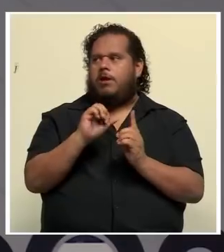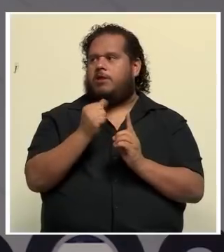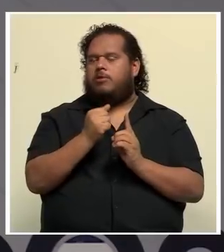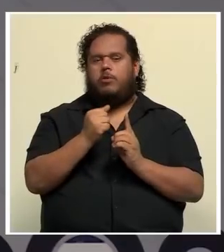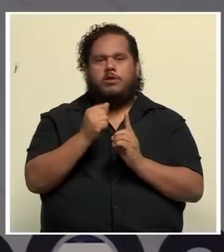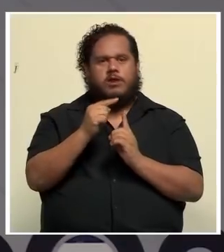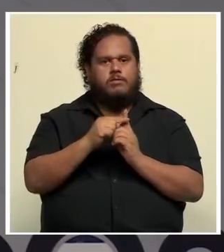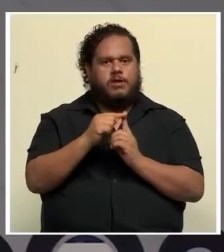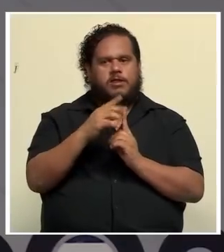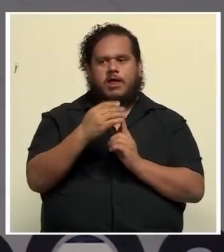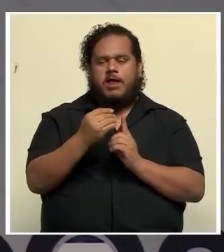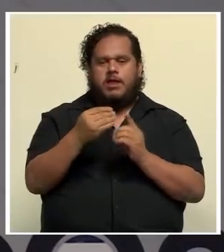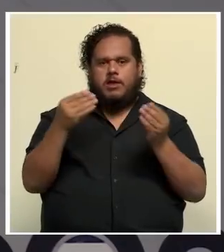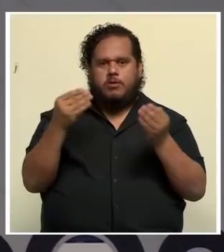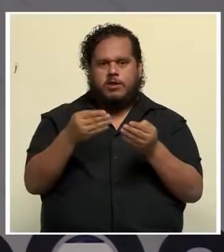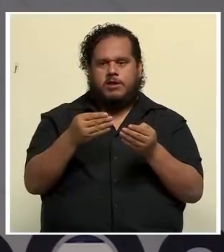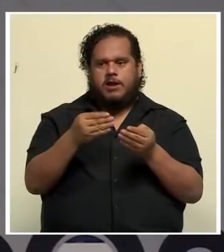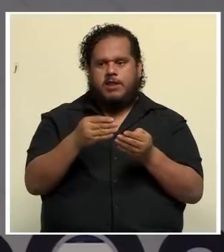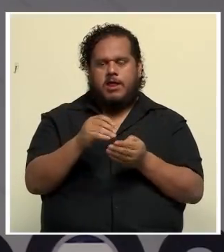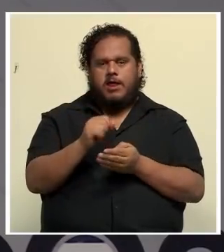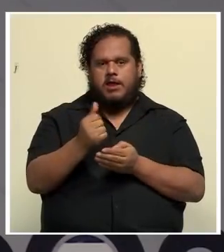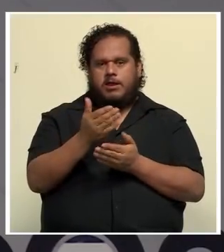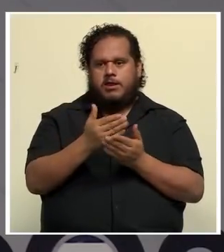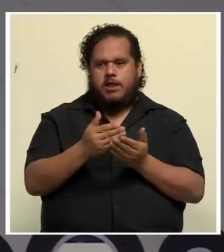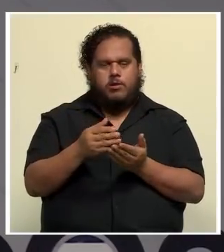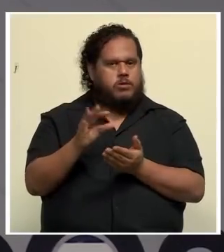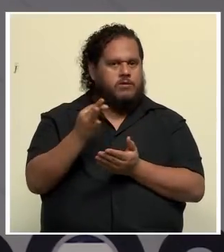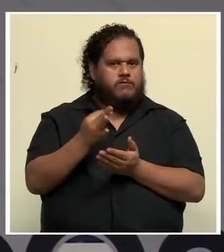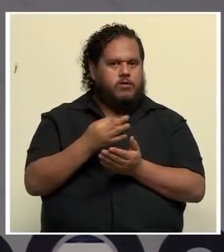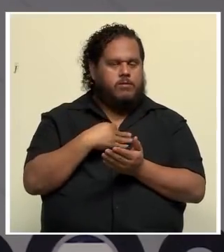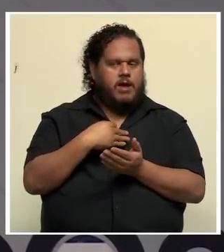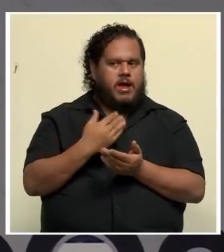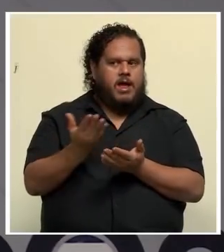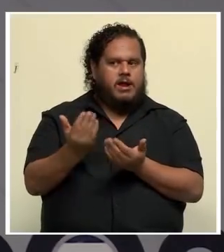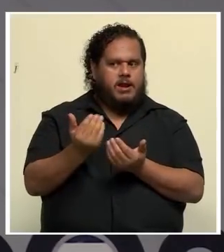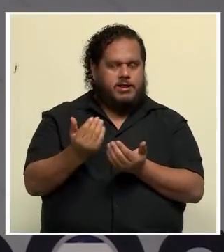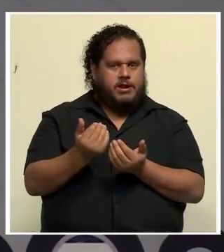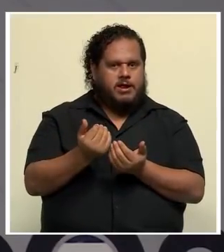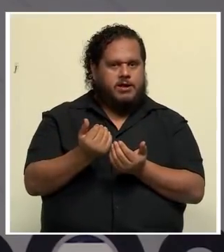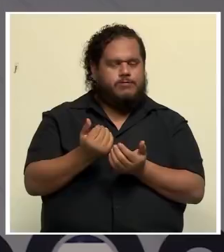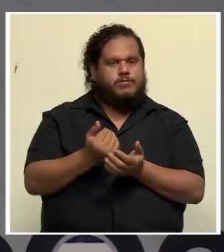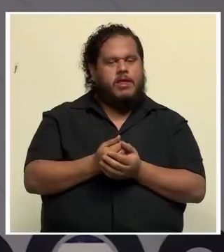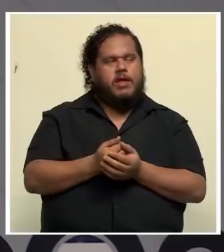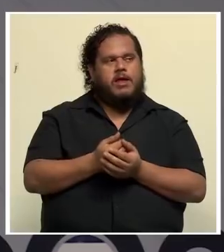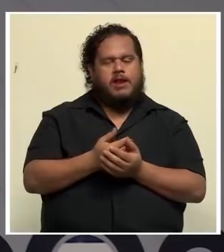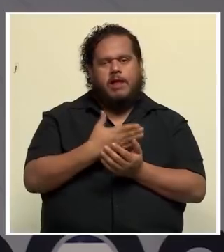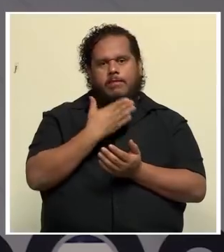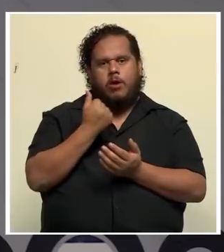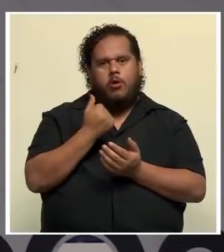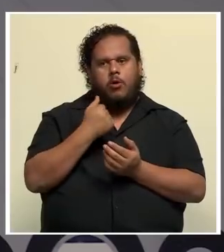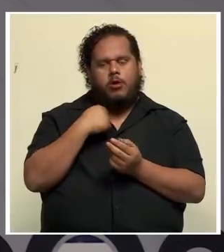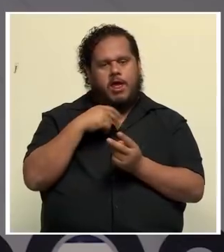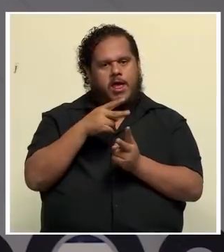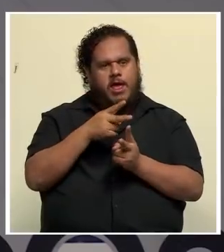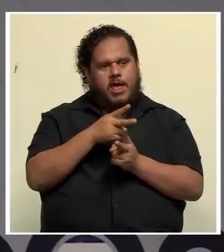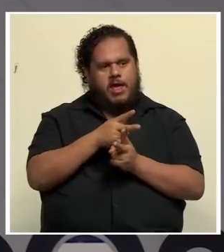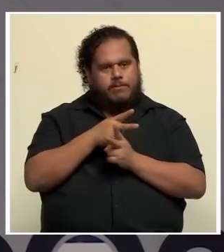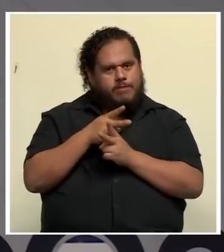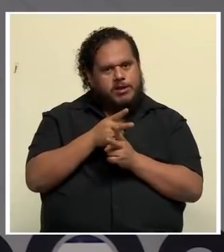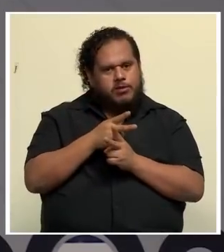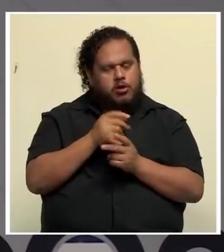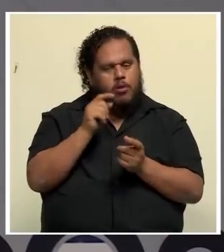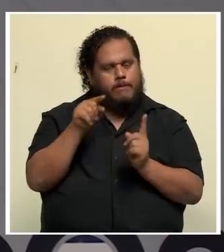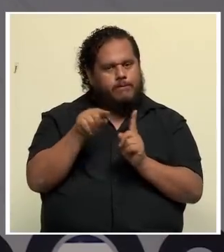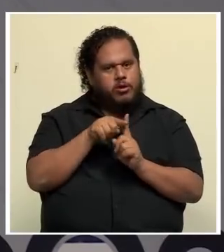medidas y concentrarse en aquellas que de alguna manera le atraigan la mayor percepción positiva